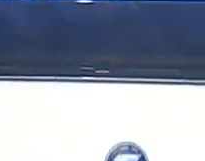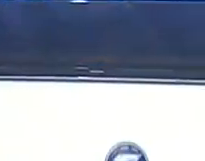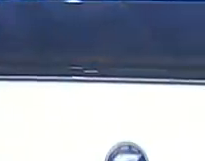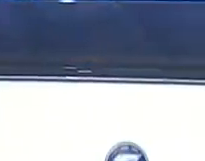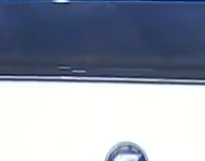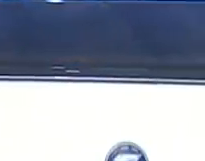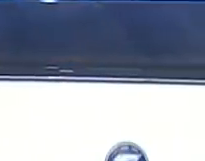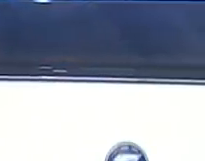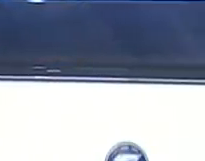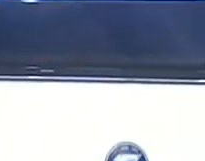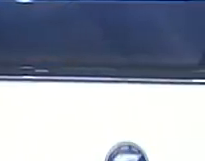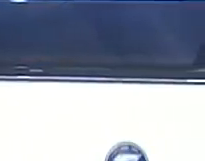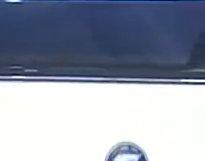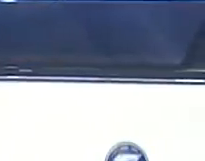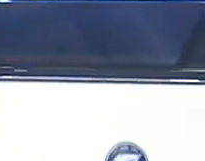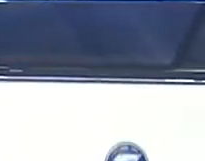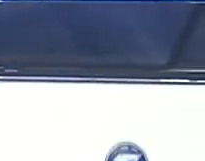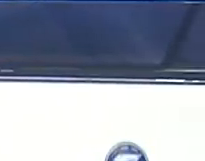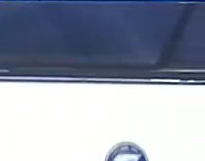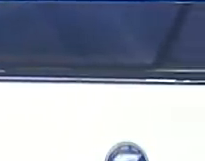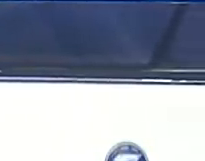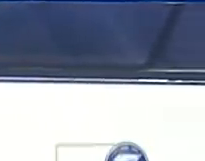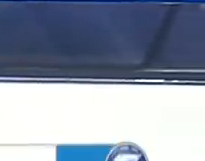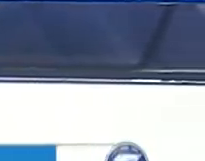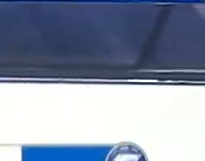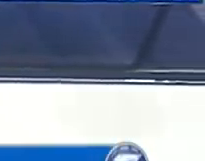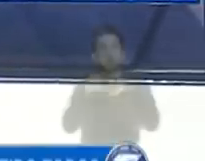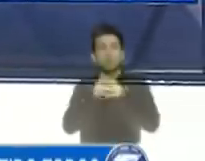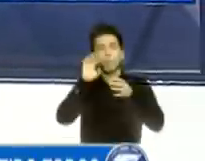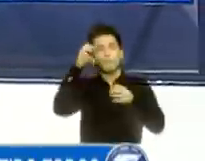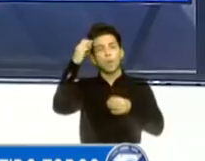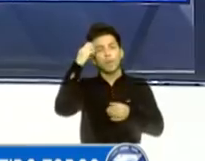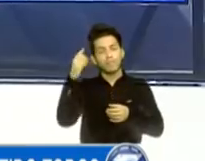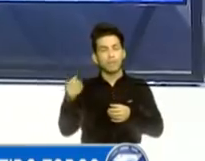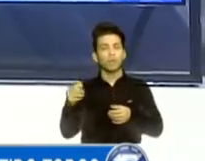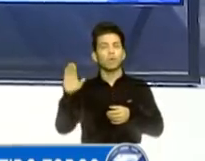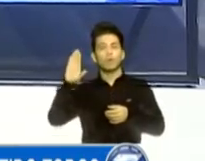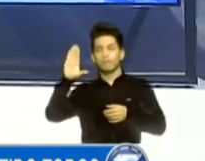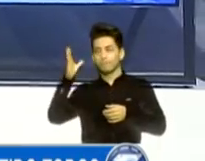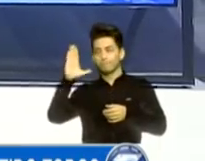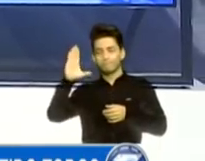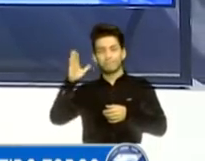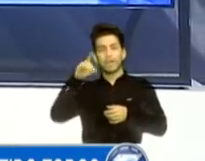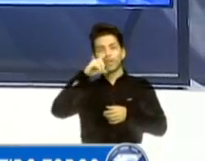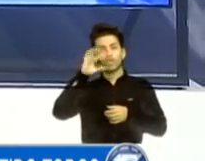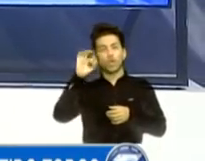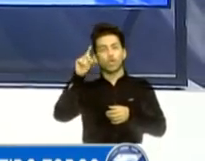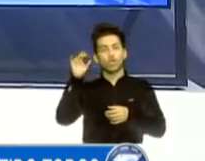Otro orden informativo, el partido Todos realizó este fin de semana una capacitación a sus bases.